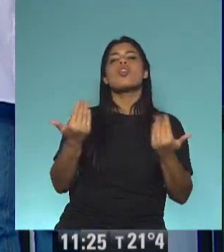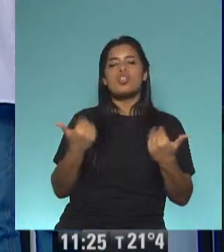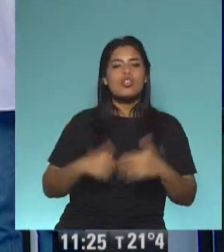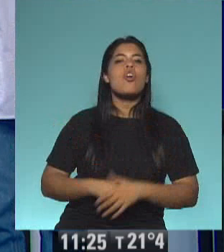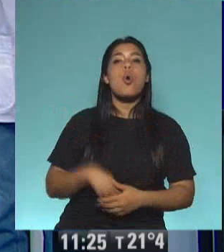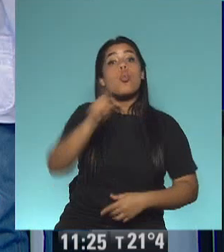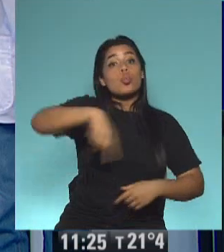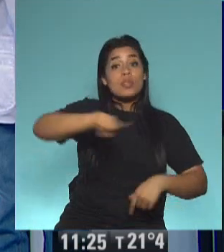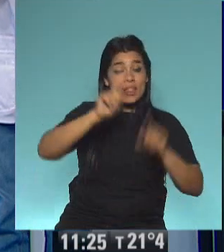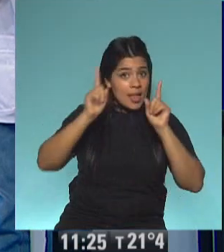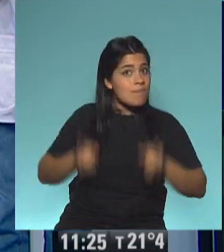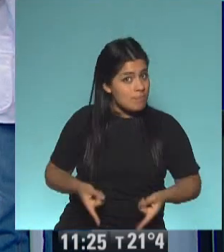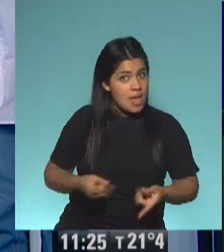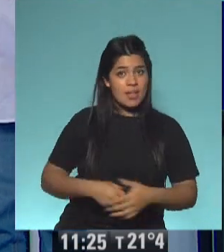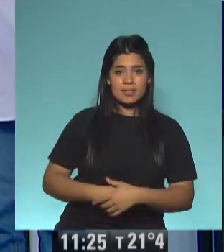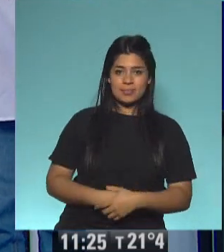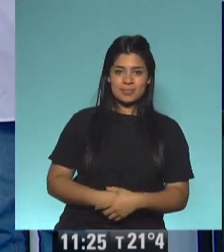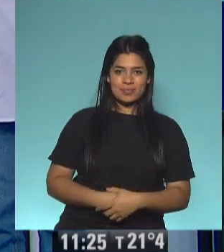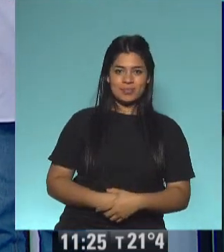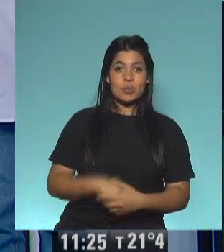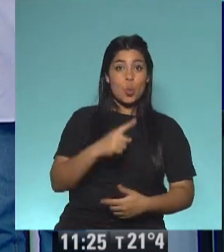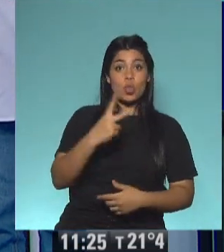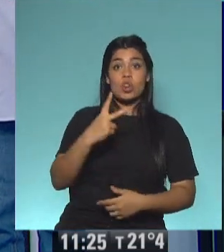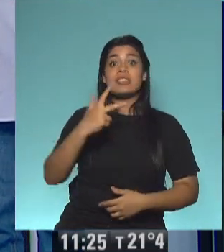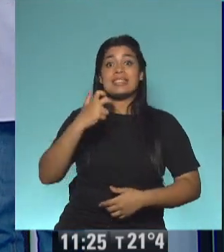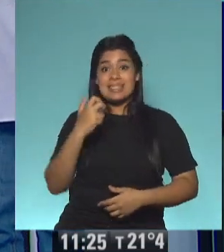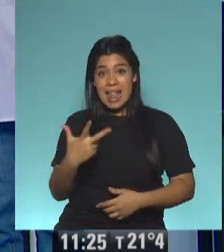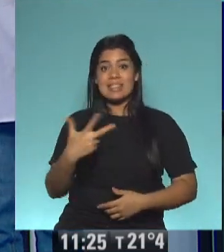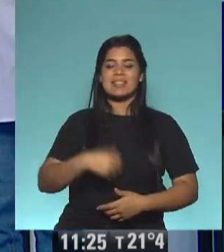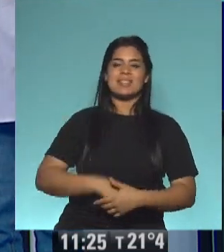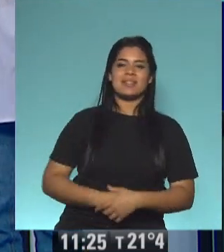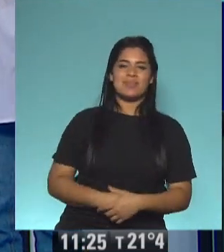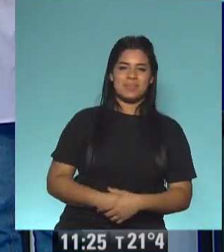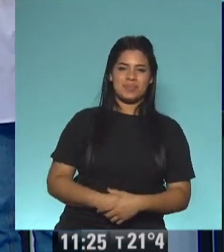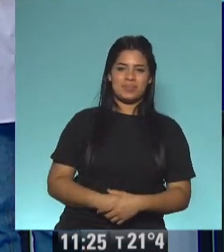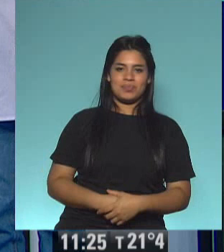ustedes en casa pueden hacer lo mismo. A la 1, a las 2 y a las